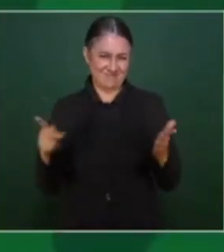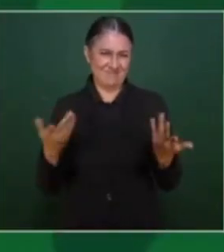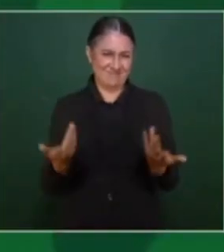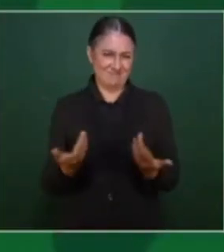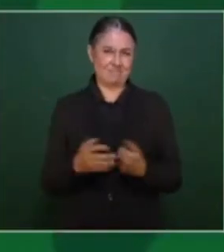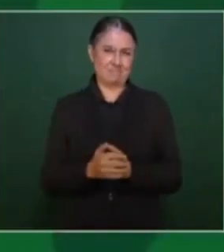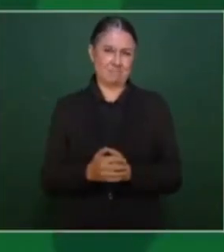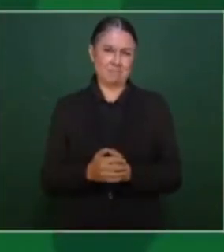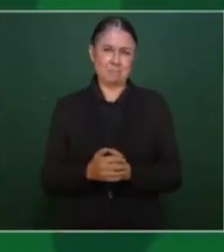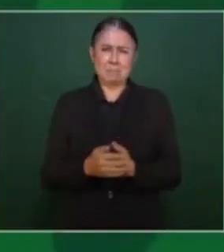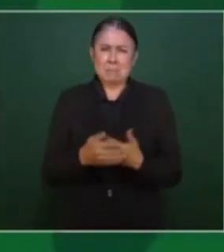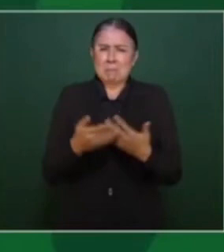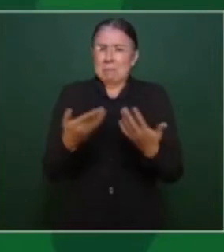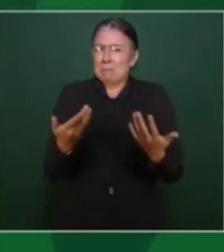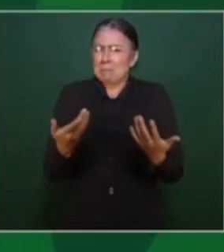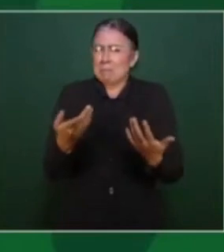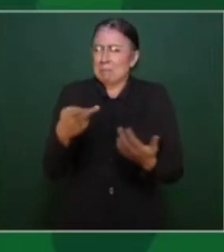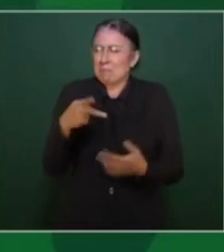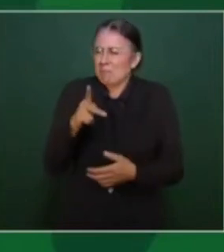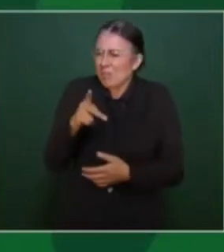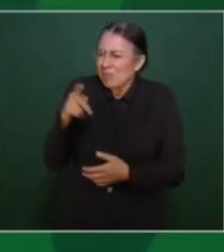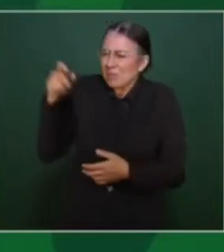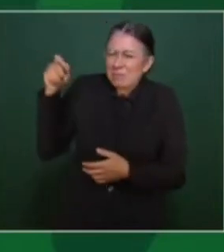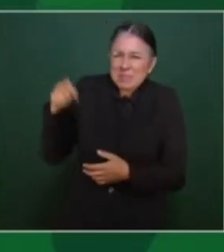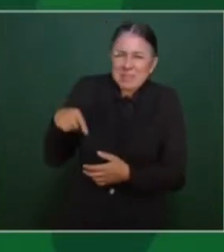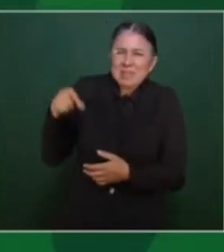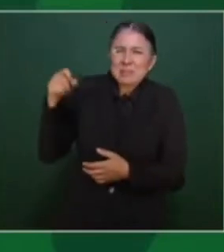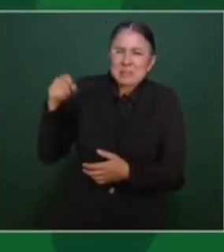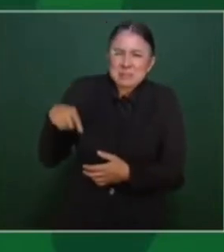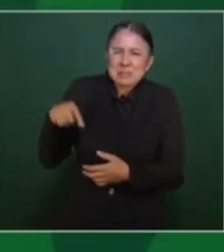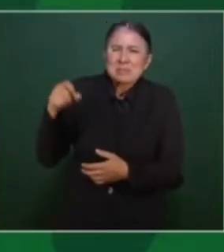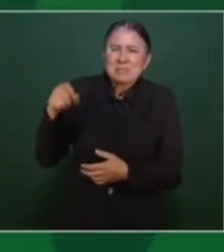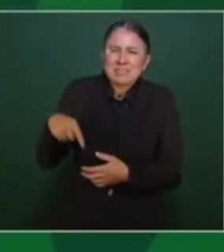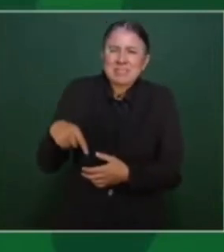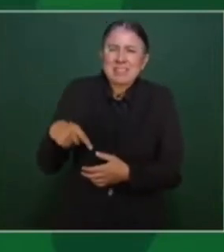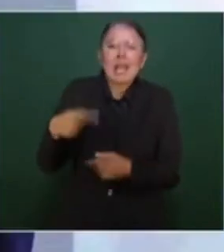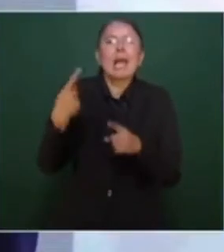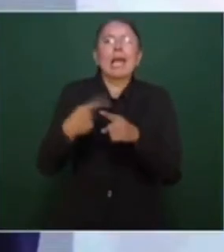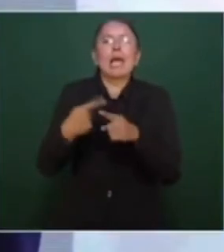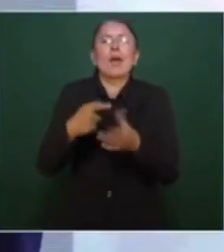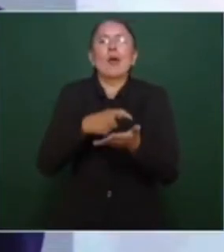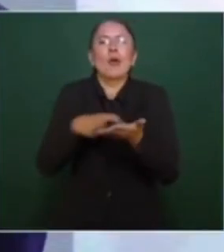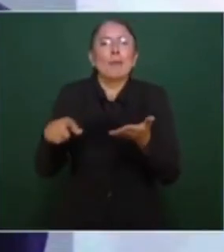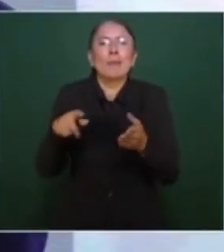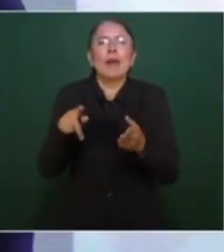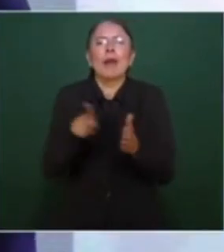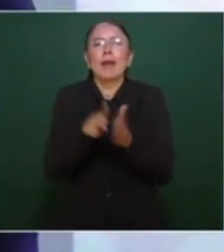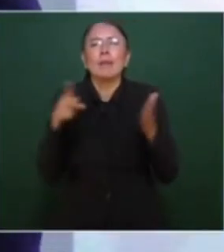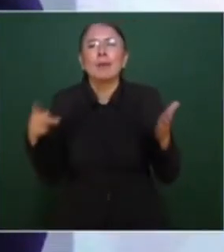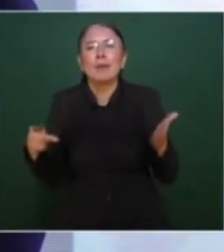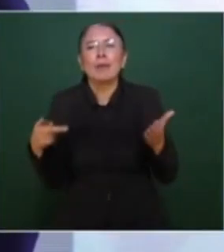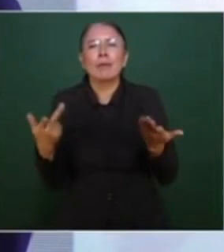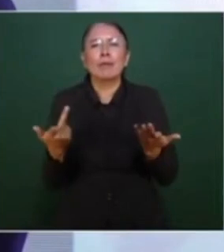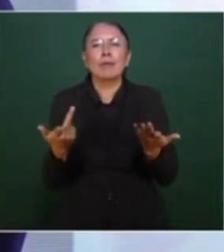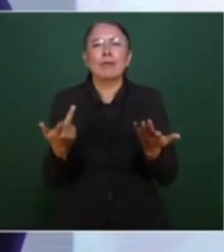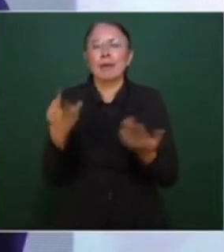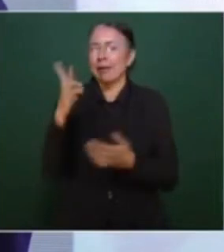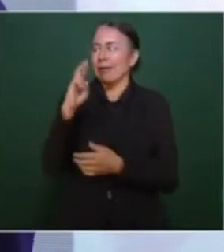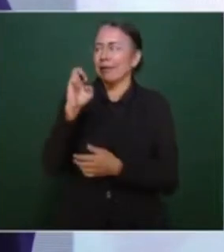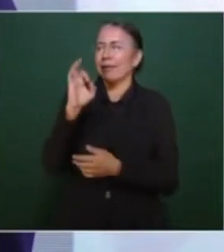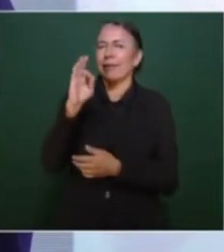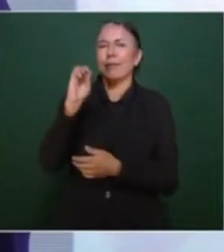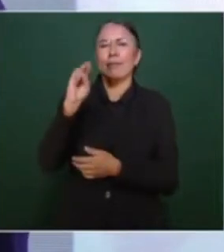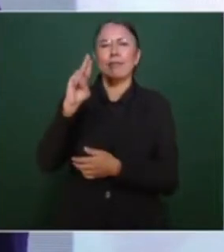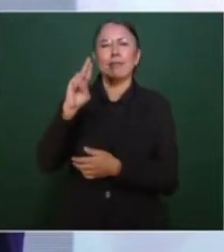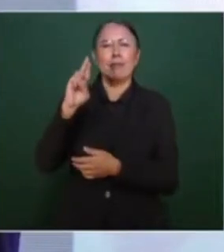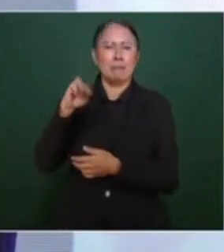Pero si siguen con eso, pues ¿quién va a comprar Reforma? Pues solo